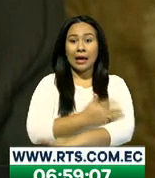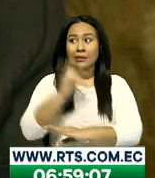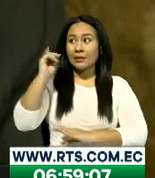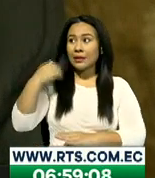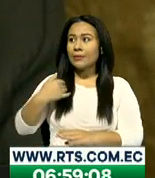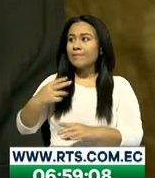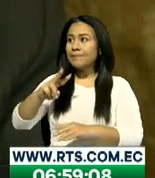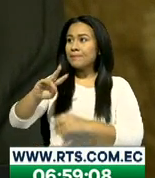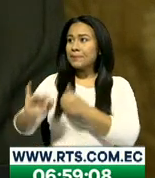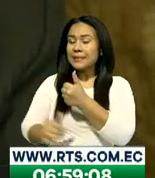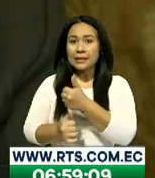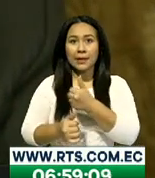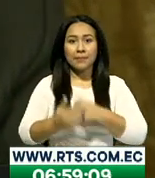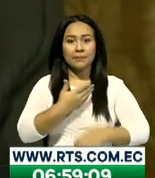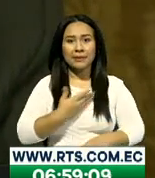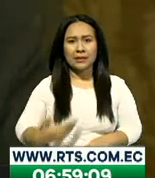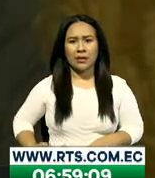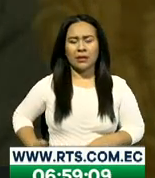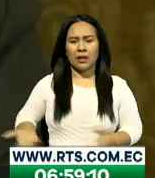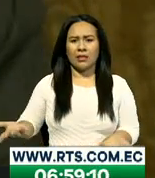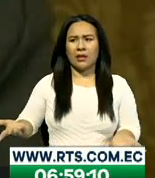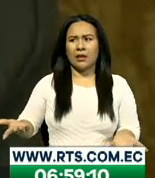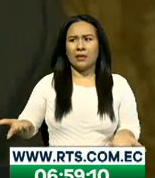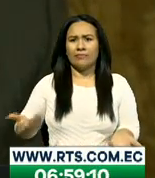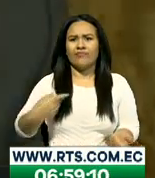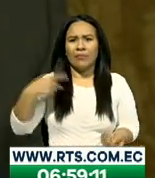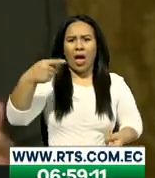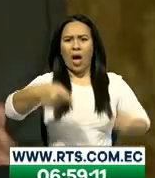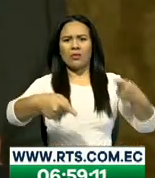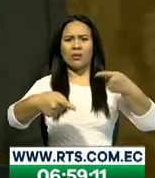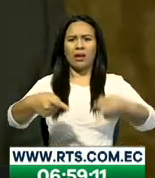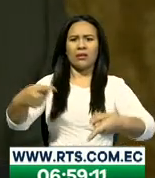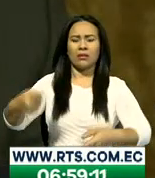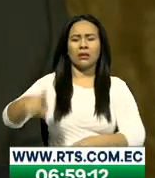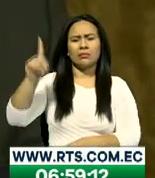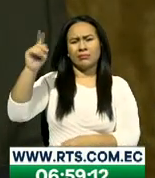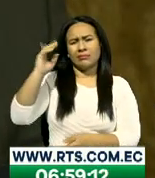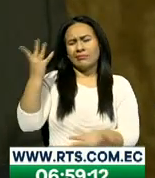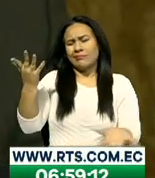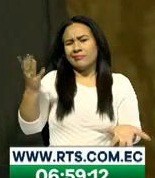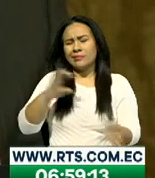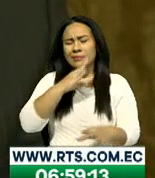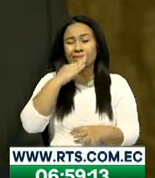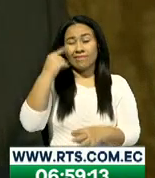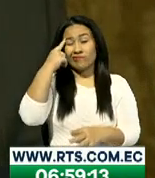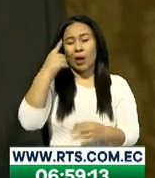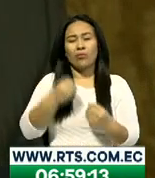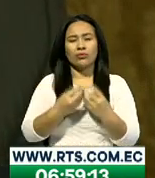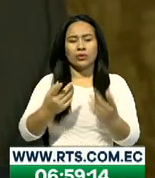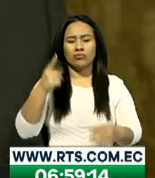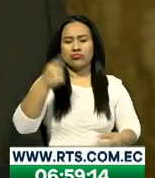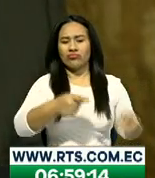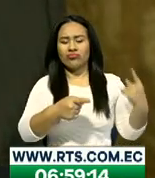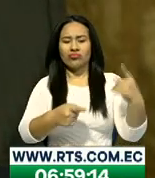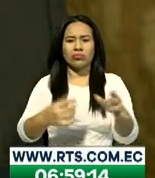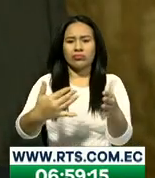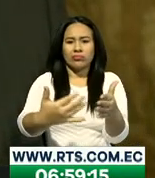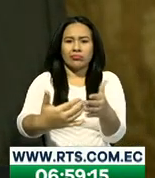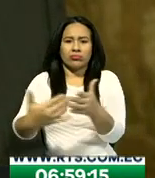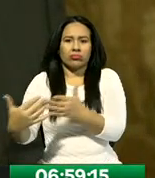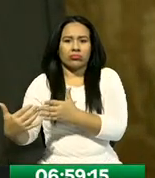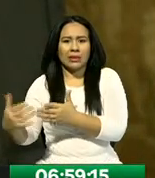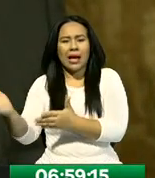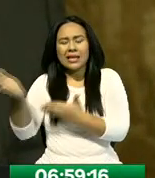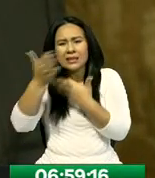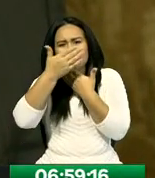tenido comportamientos autoritarios y que posiblemente se han realizado de manera clandestina